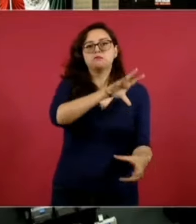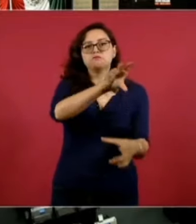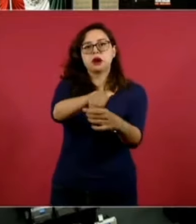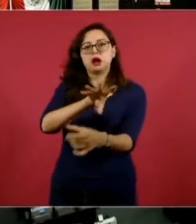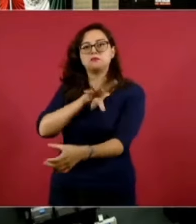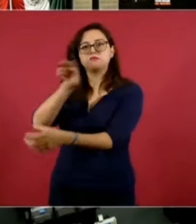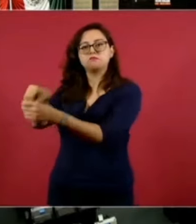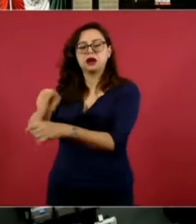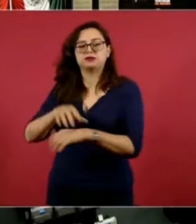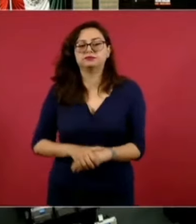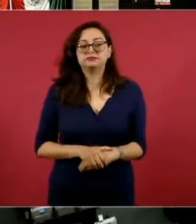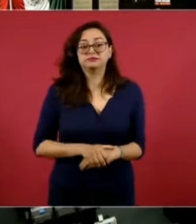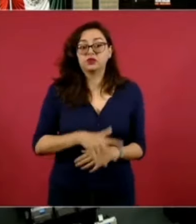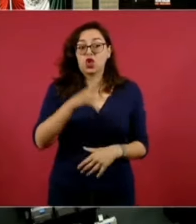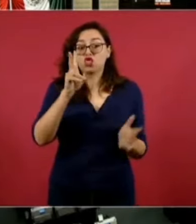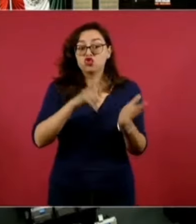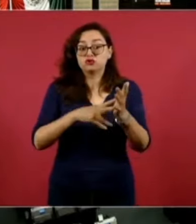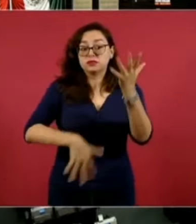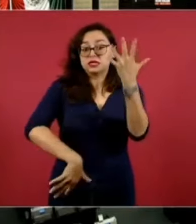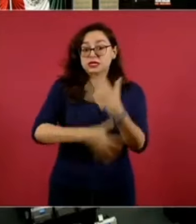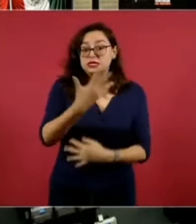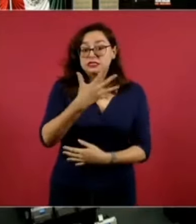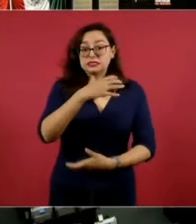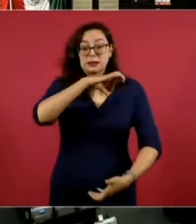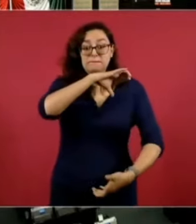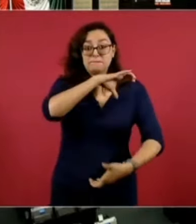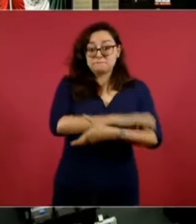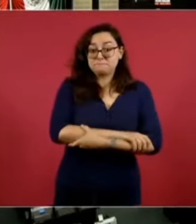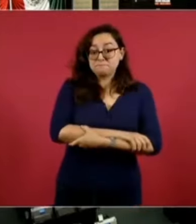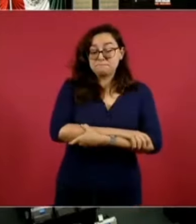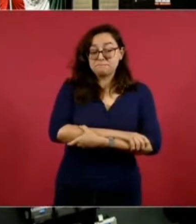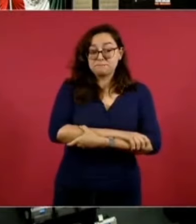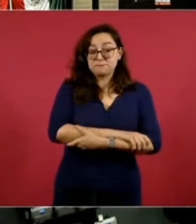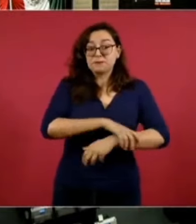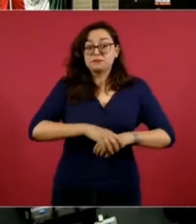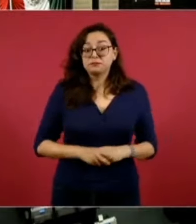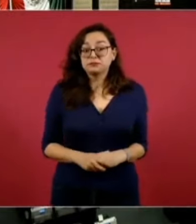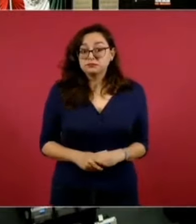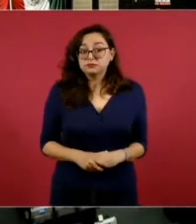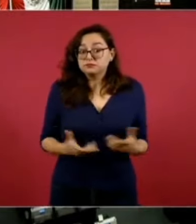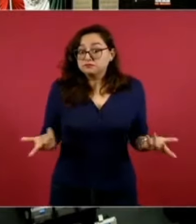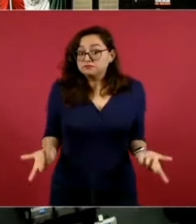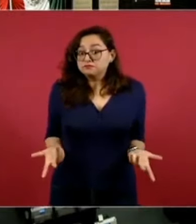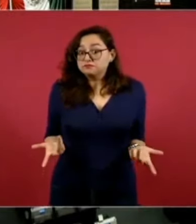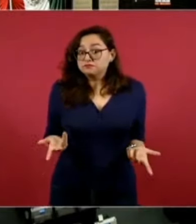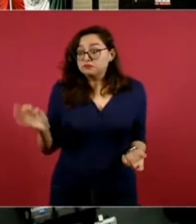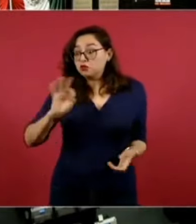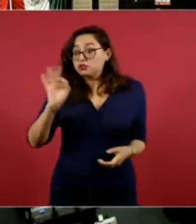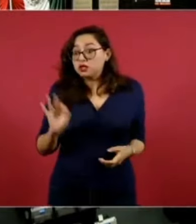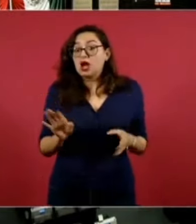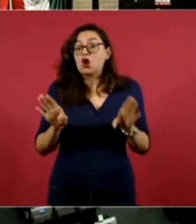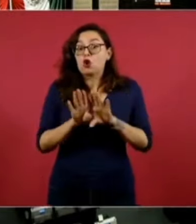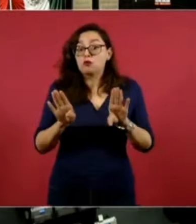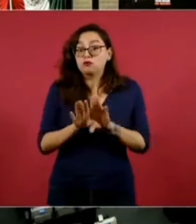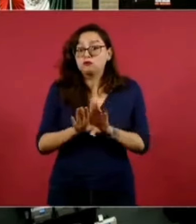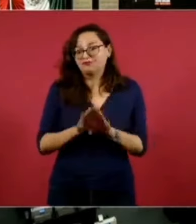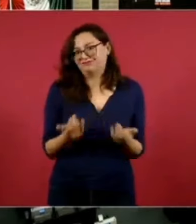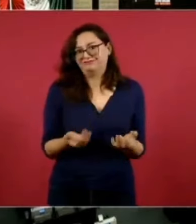coalición del Pri verde ecologista del PRD y del PT y cómo se distribuyeron los diputados por